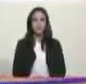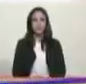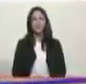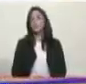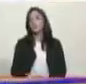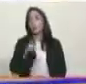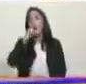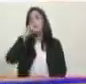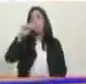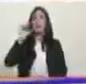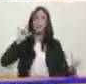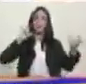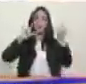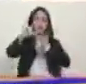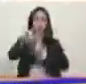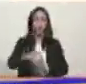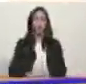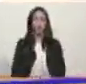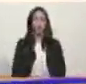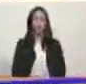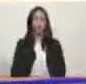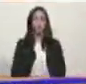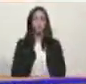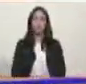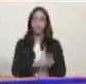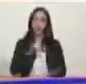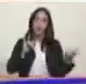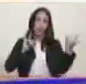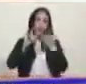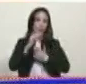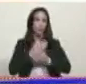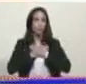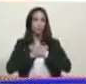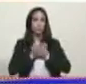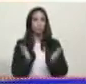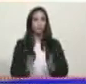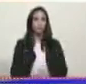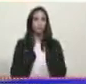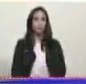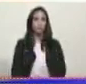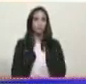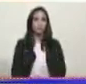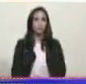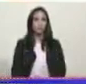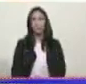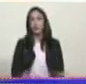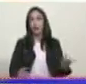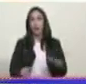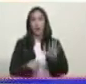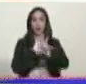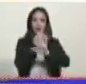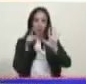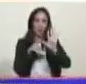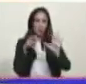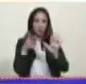Gracias, mi amor también, mujer. Las amo. Ahora, vértice número 5.